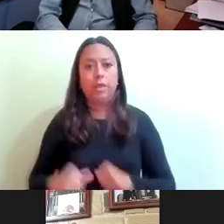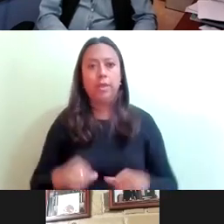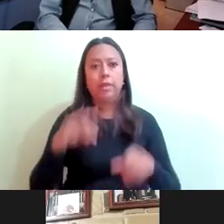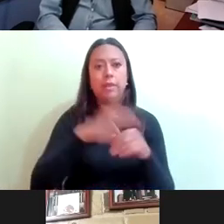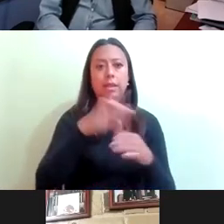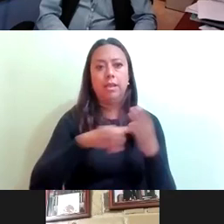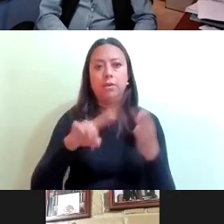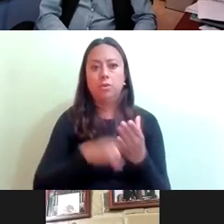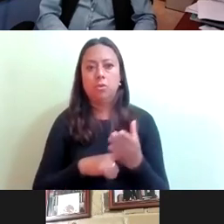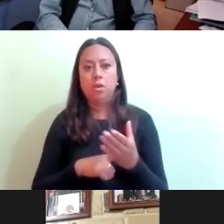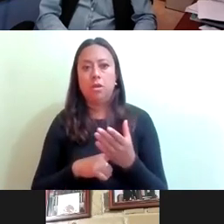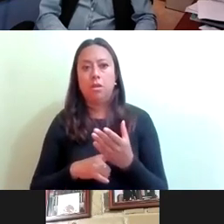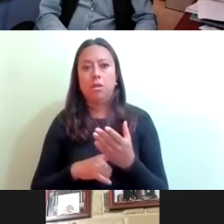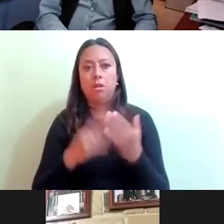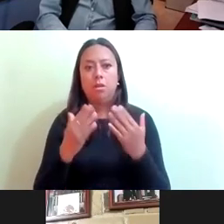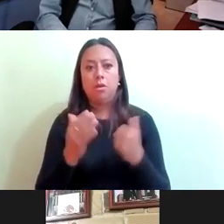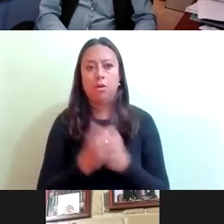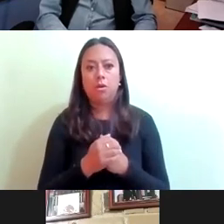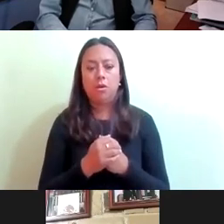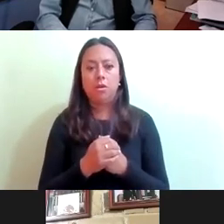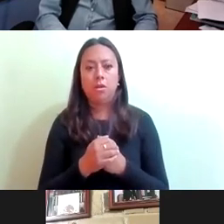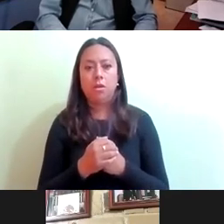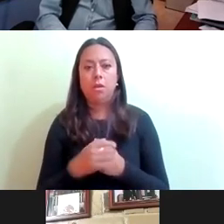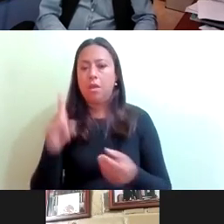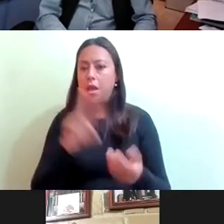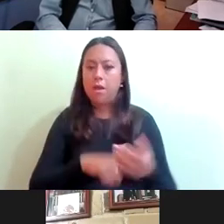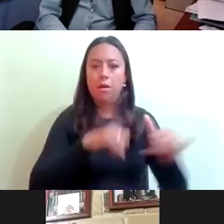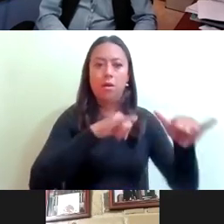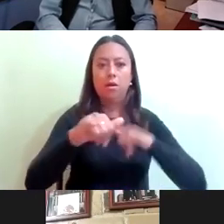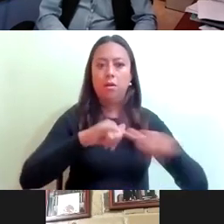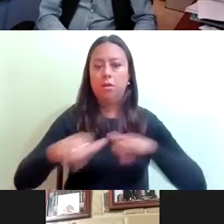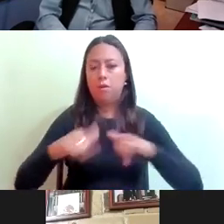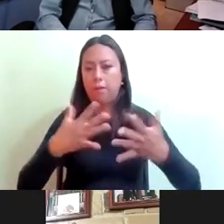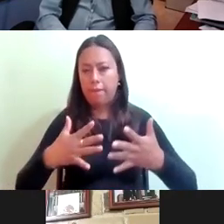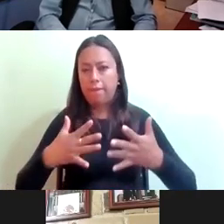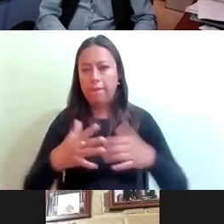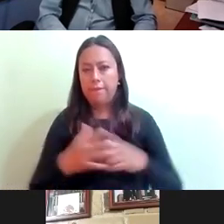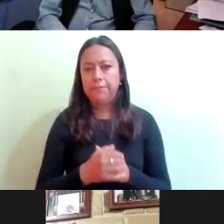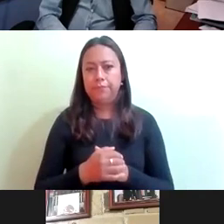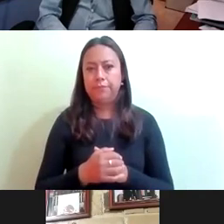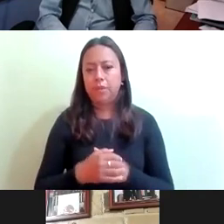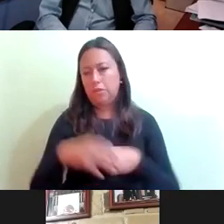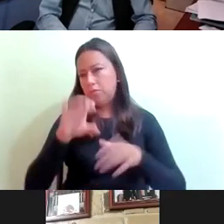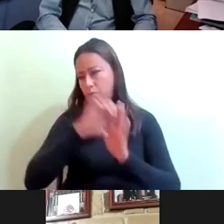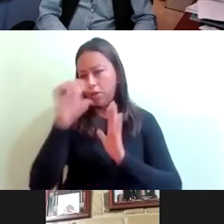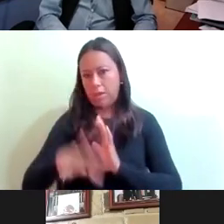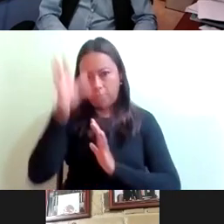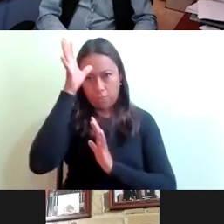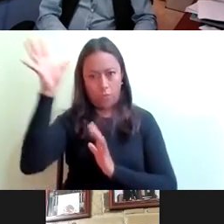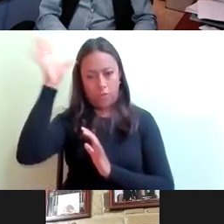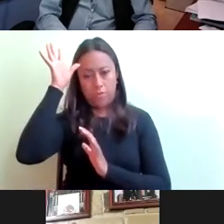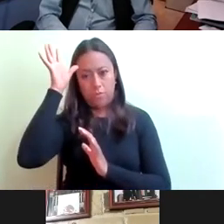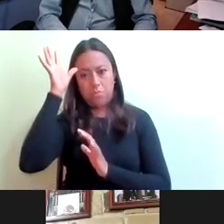dictamen, por ejemplo, en la demarcación territorial de Cuauhtémoc, el avance era de 0%.